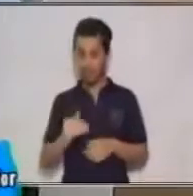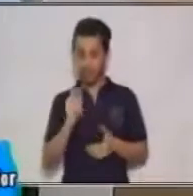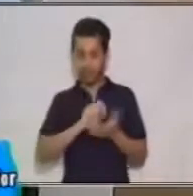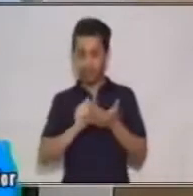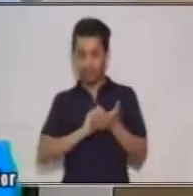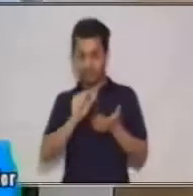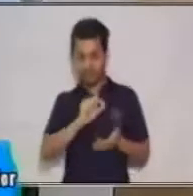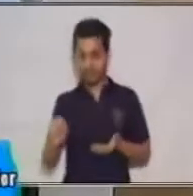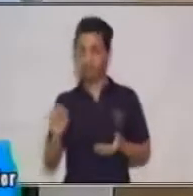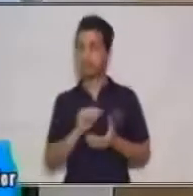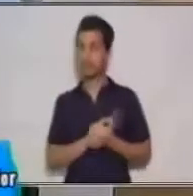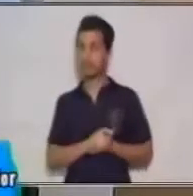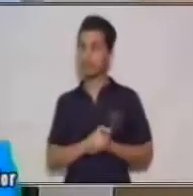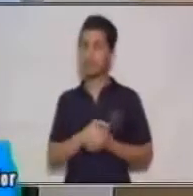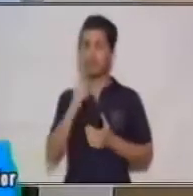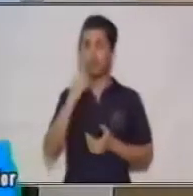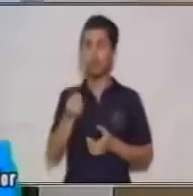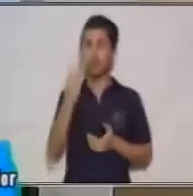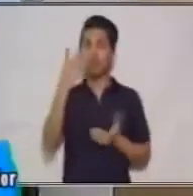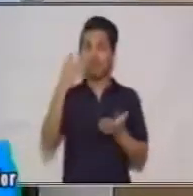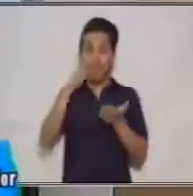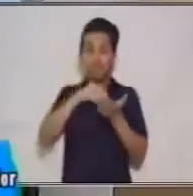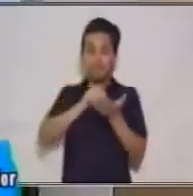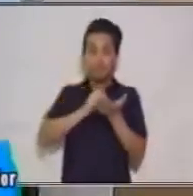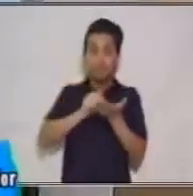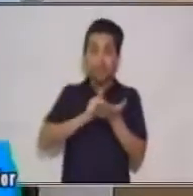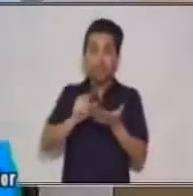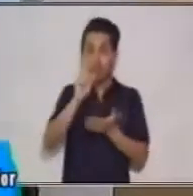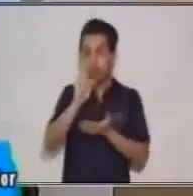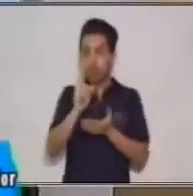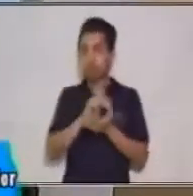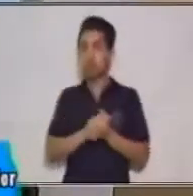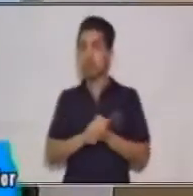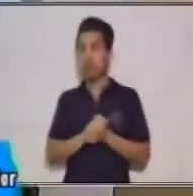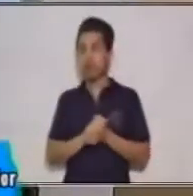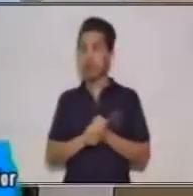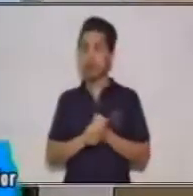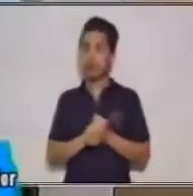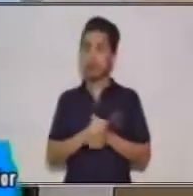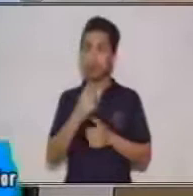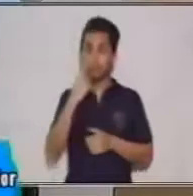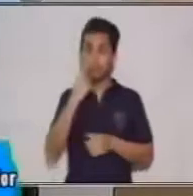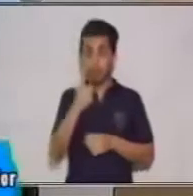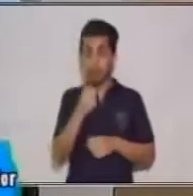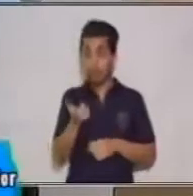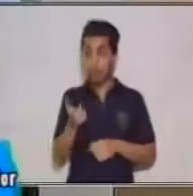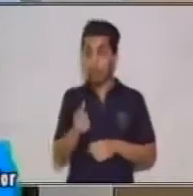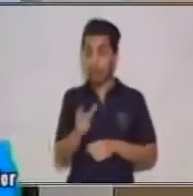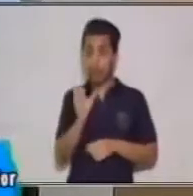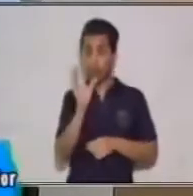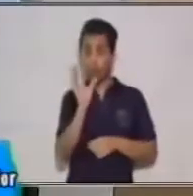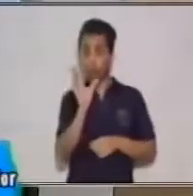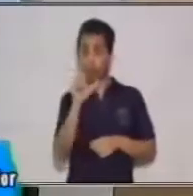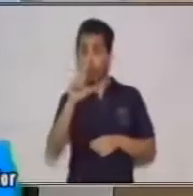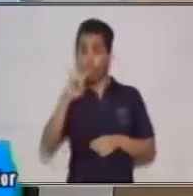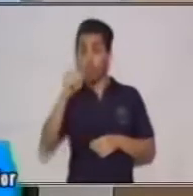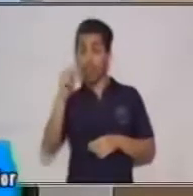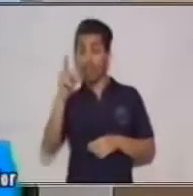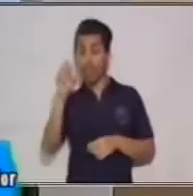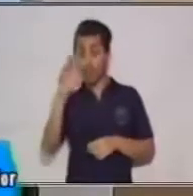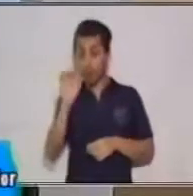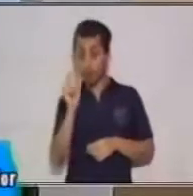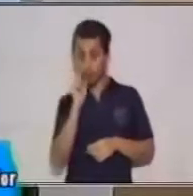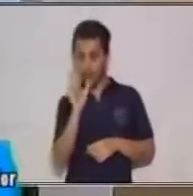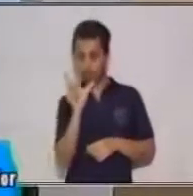¿Cuántas partes he pintado? 1. Pero si tú notas la diferencia, este cuadro es mayor